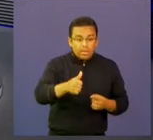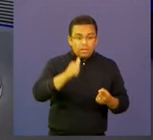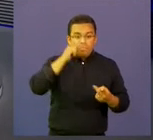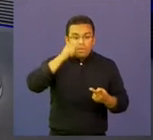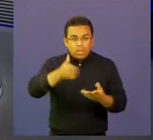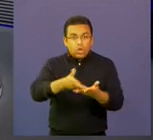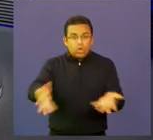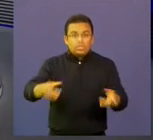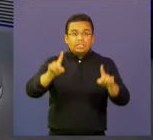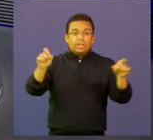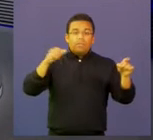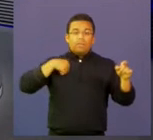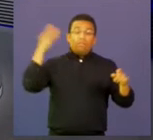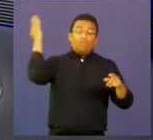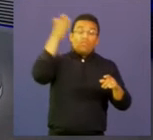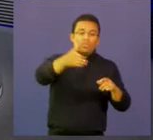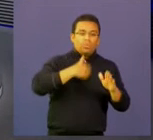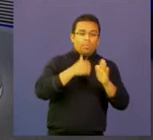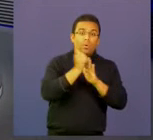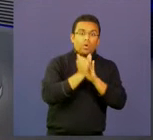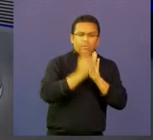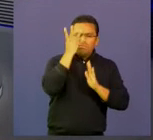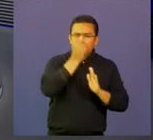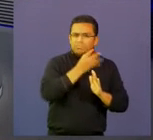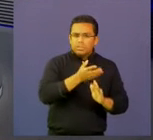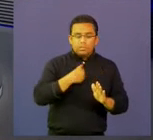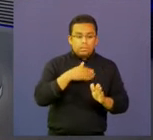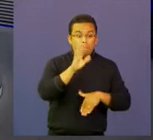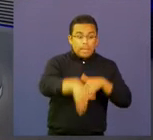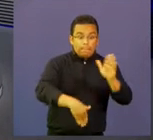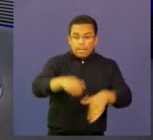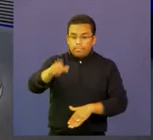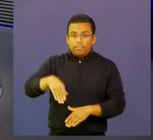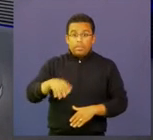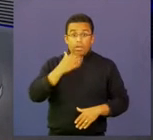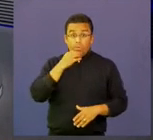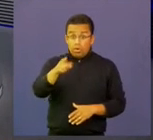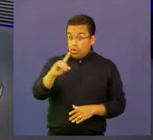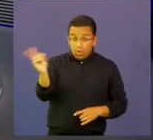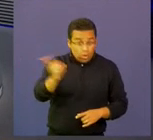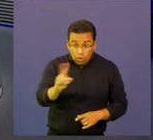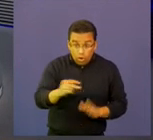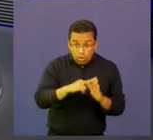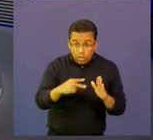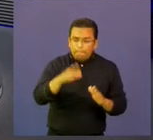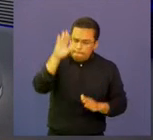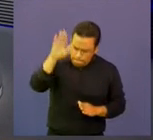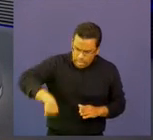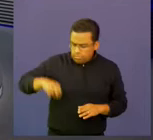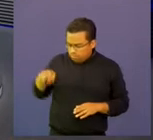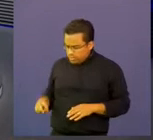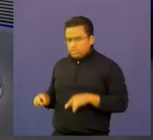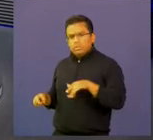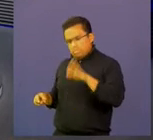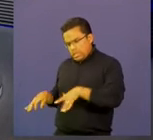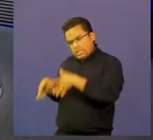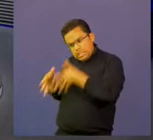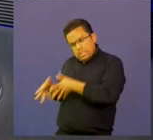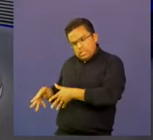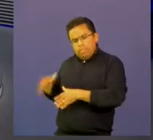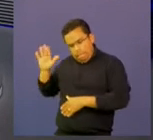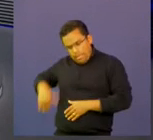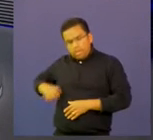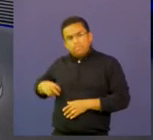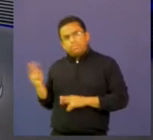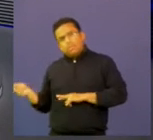Educatic. Van a haber unos programas maravillosos y traen a ese que no utiliza las tecnologías y lo sientan al lado de ustedes. Y le dicen, venga,